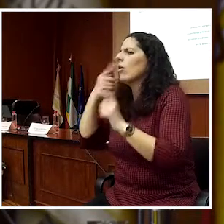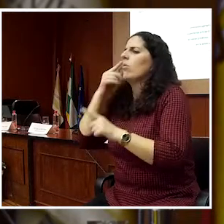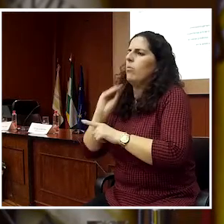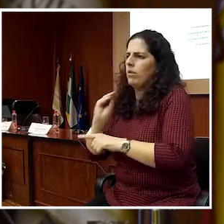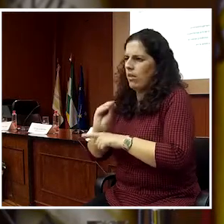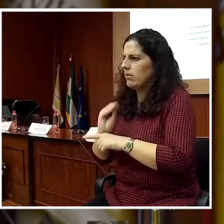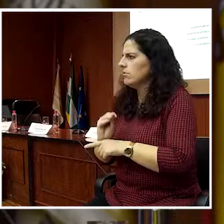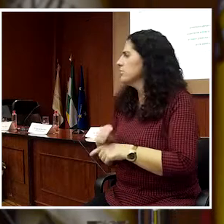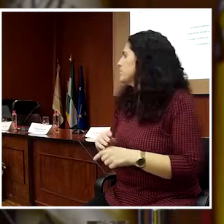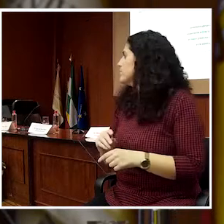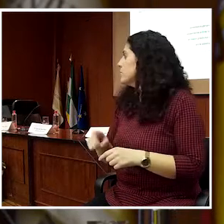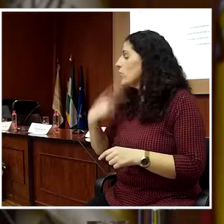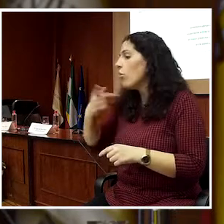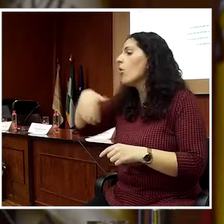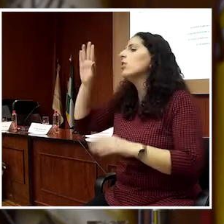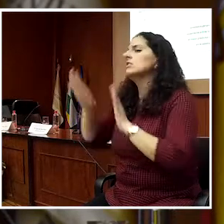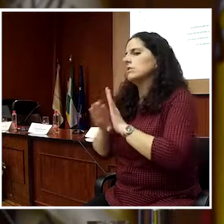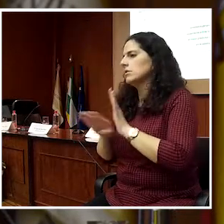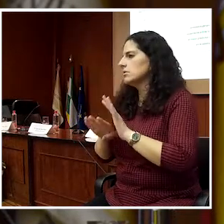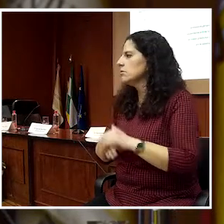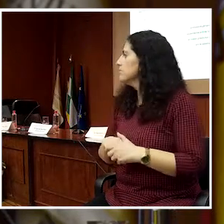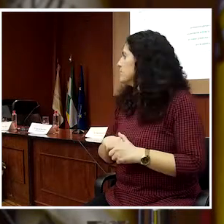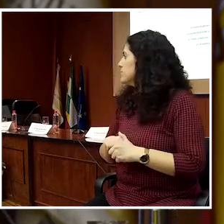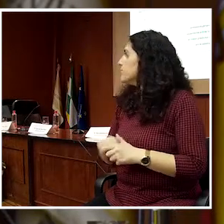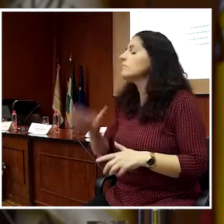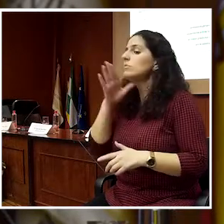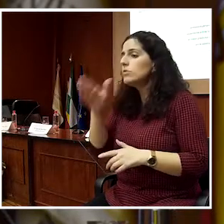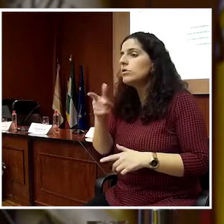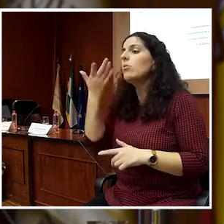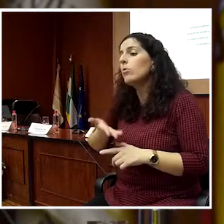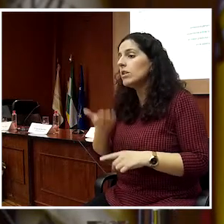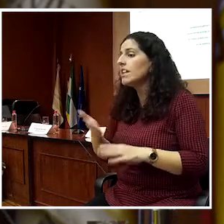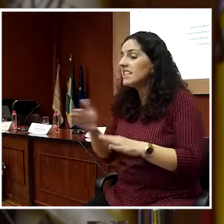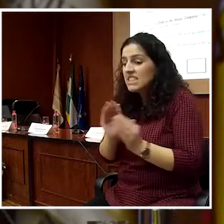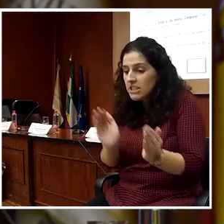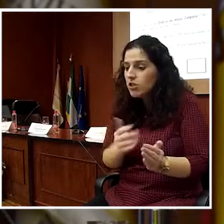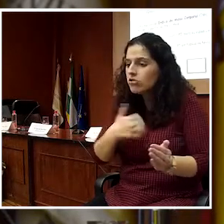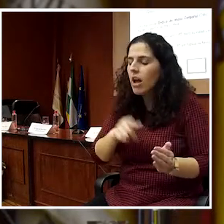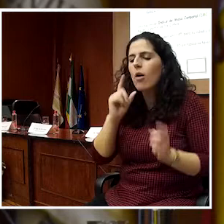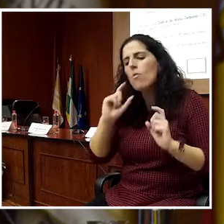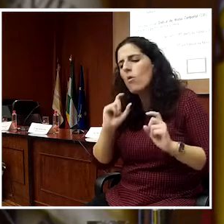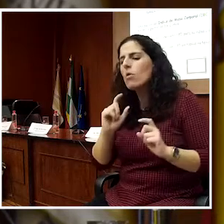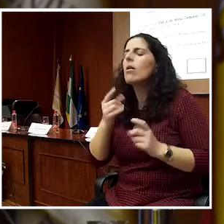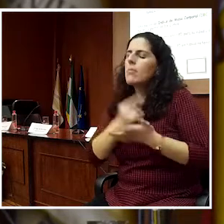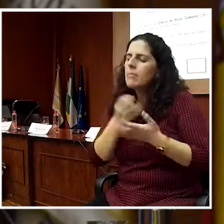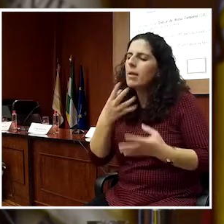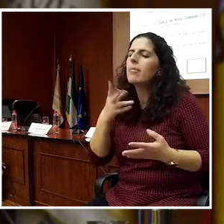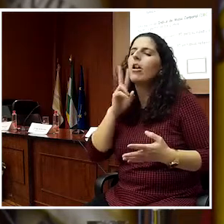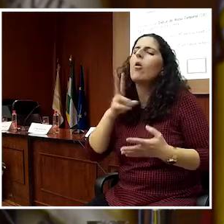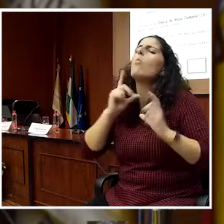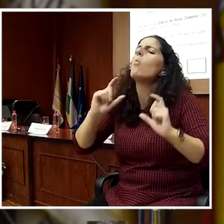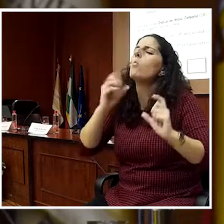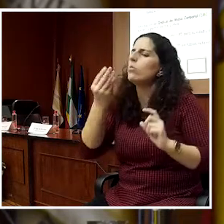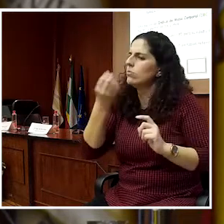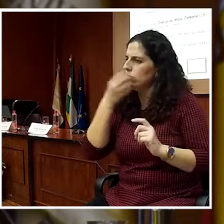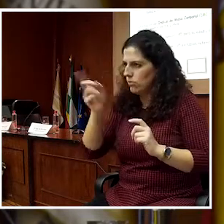y probablemente subsiguientes. Por tanto, importante que detectemos esos niños con obesidad de manera